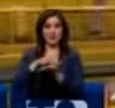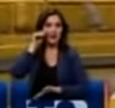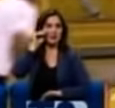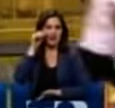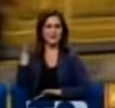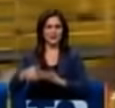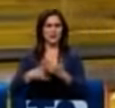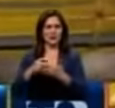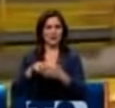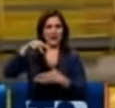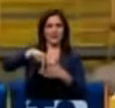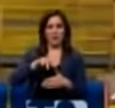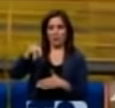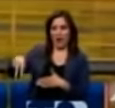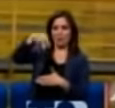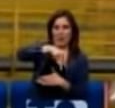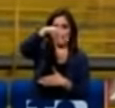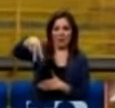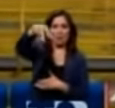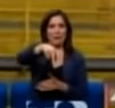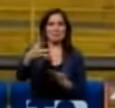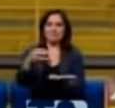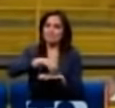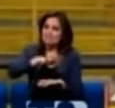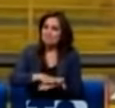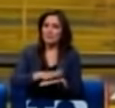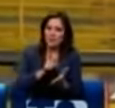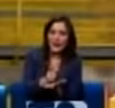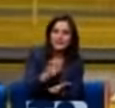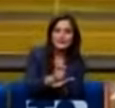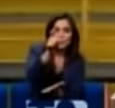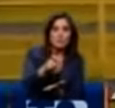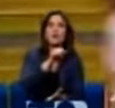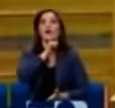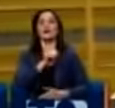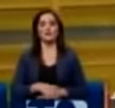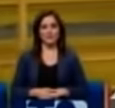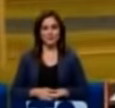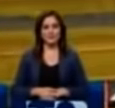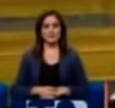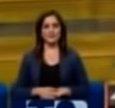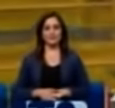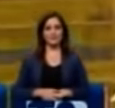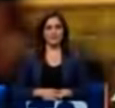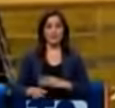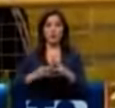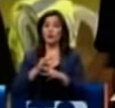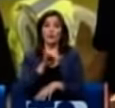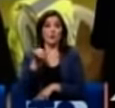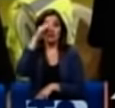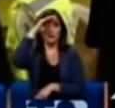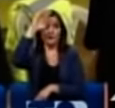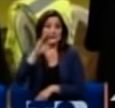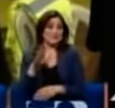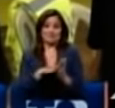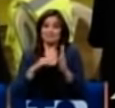deslizarse entre los obstáculos se aplique en operativos antidelincuenciales, como ya está sucediendo en otras partes del mundo. Les va